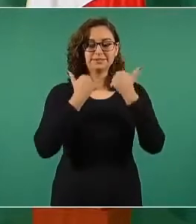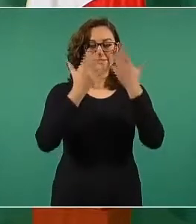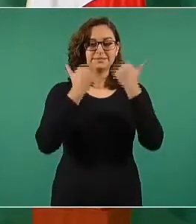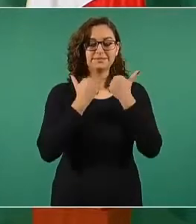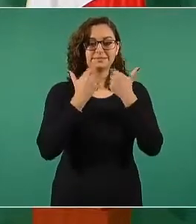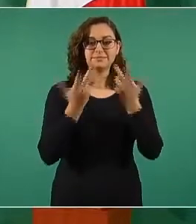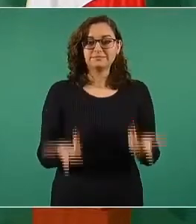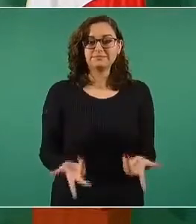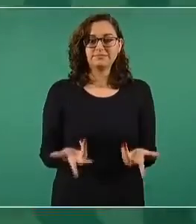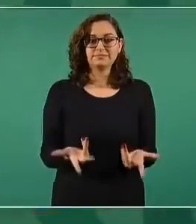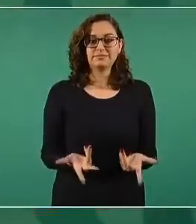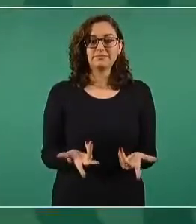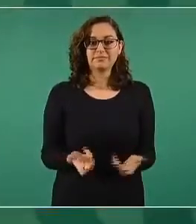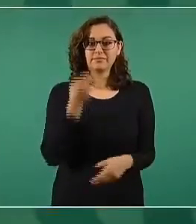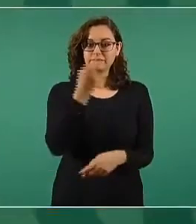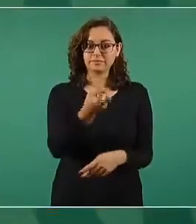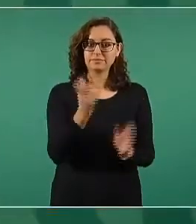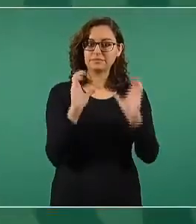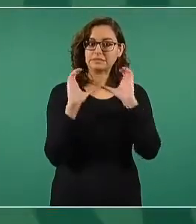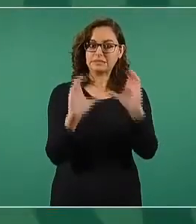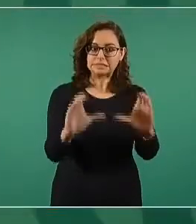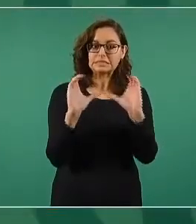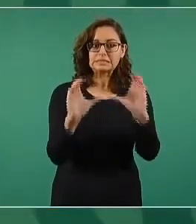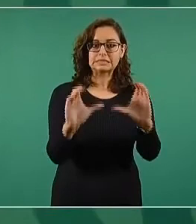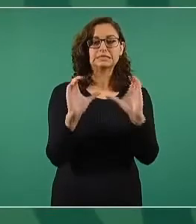Entonces, cuidamos mucho eso.